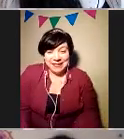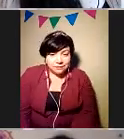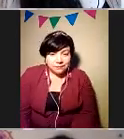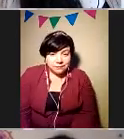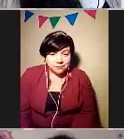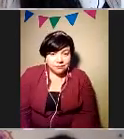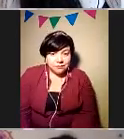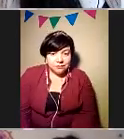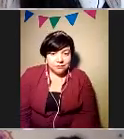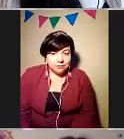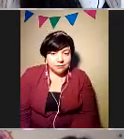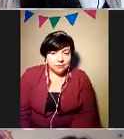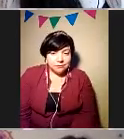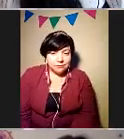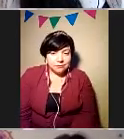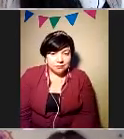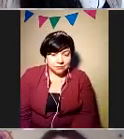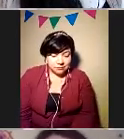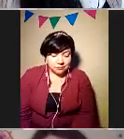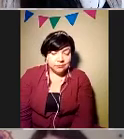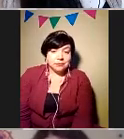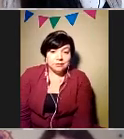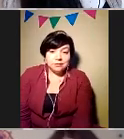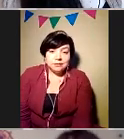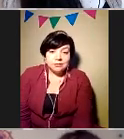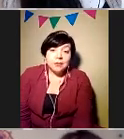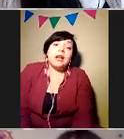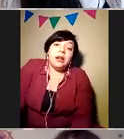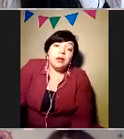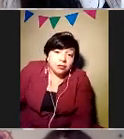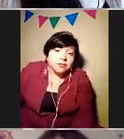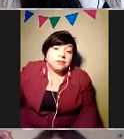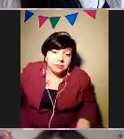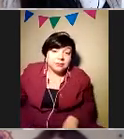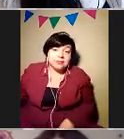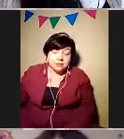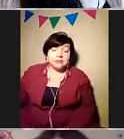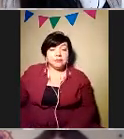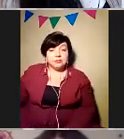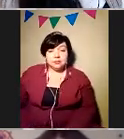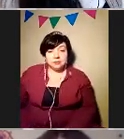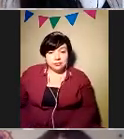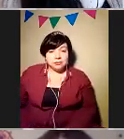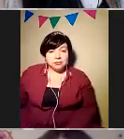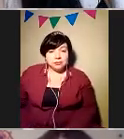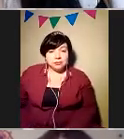La gente cree que la ropa dice, y no, no necesariamente, o sea, hay de todo en la vida. Claro. Pero